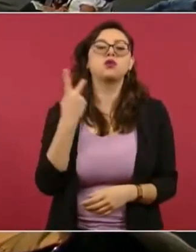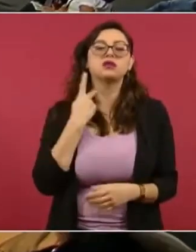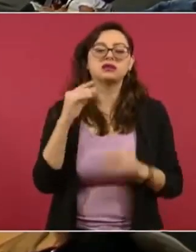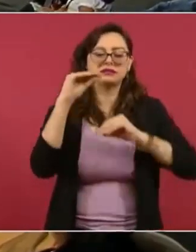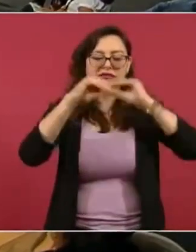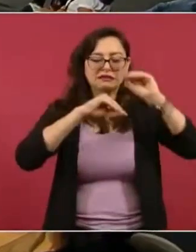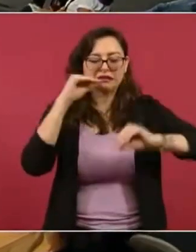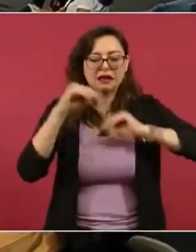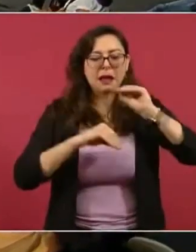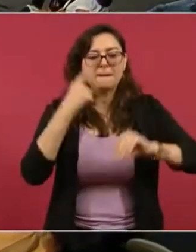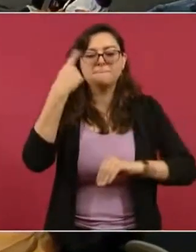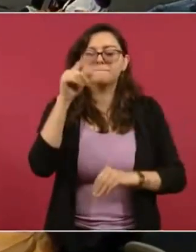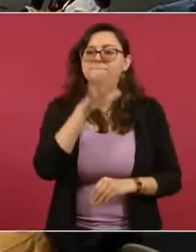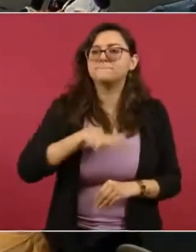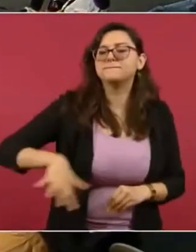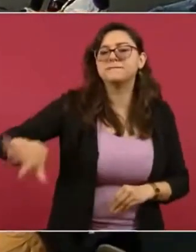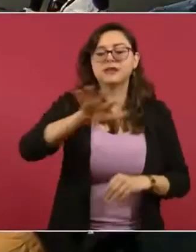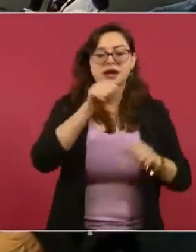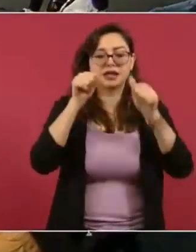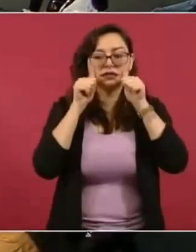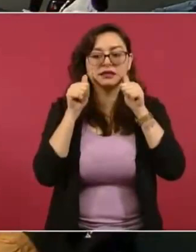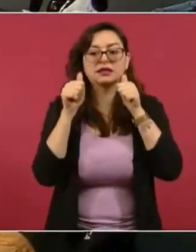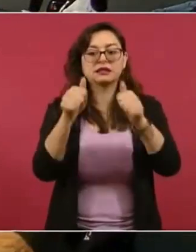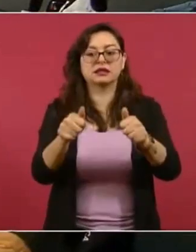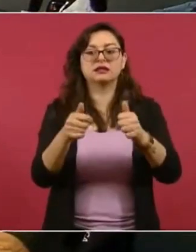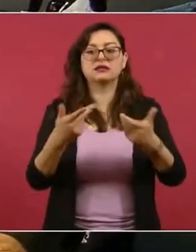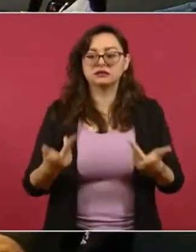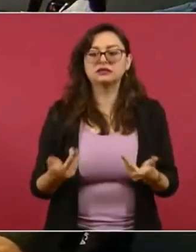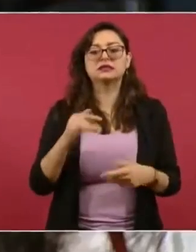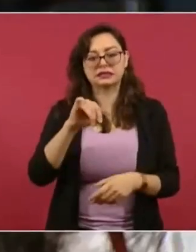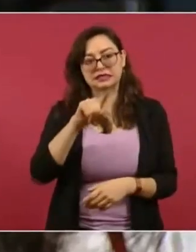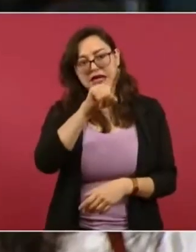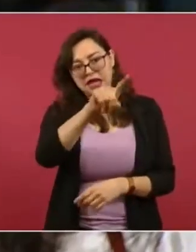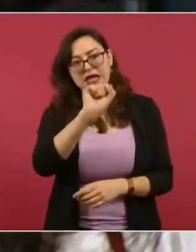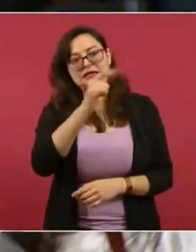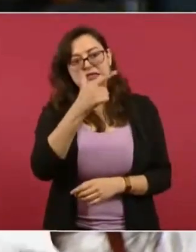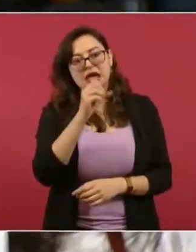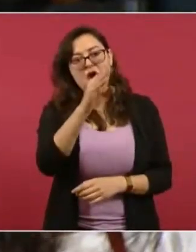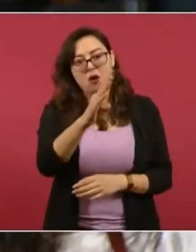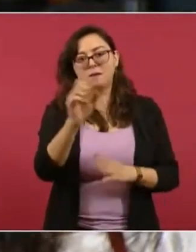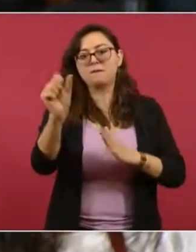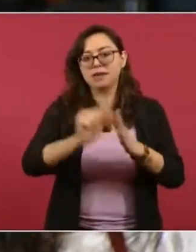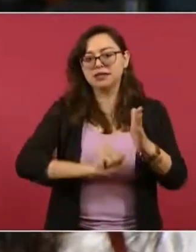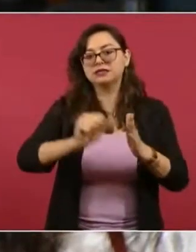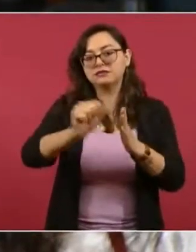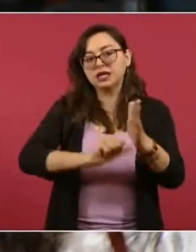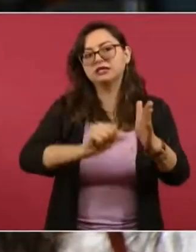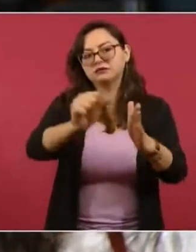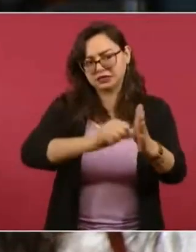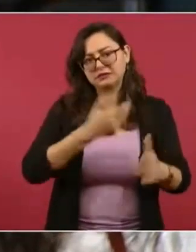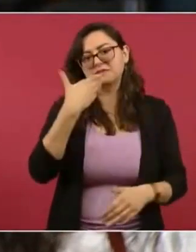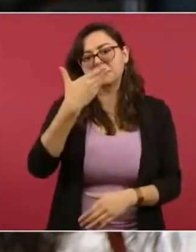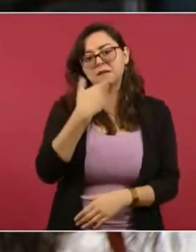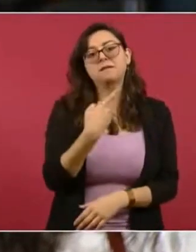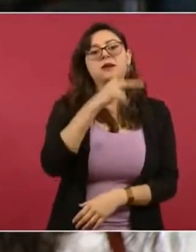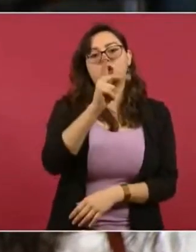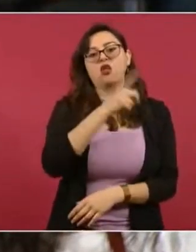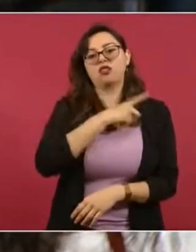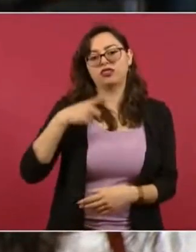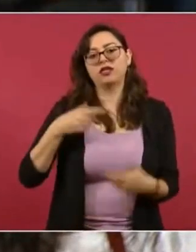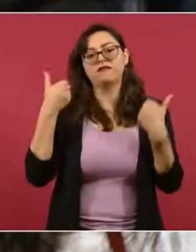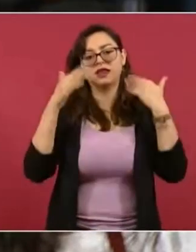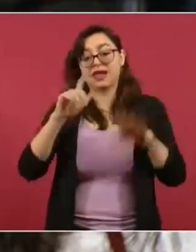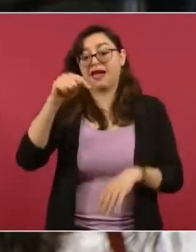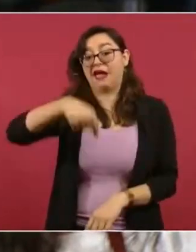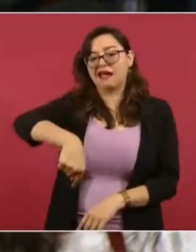que justamente la secretaria nos habló ahorita que se dan cada mes la secretaría de gobernación creo que aquí ayudaría mucho que se